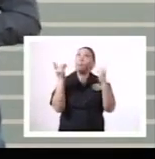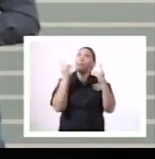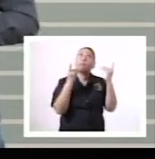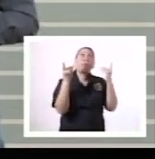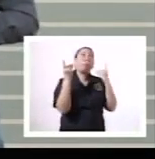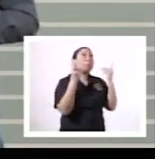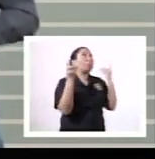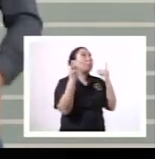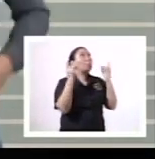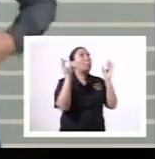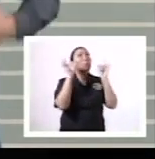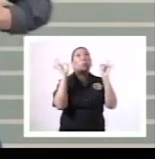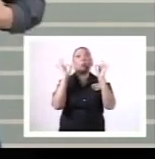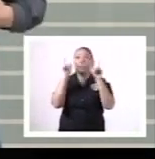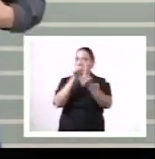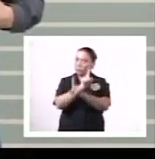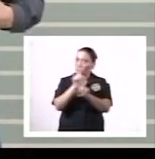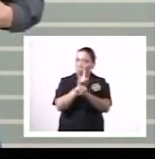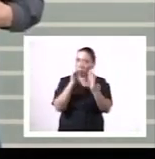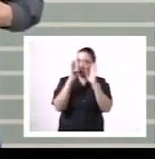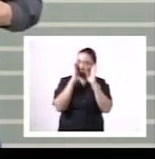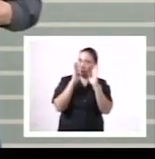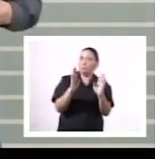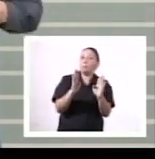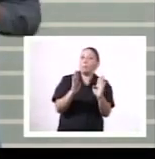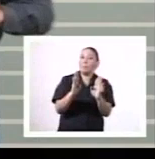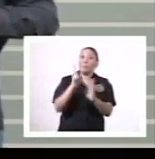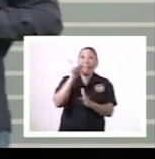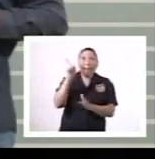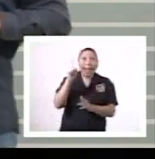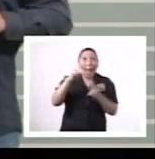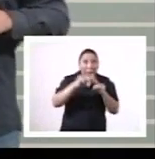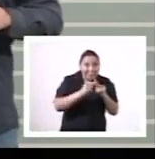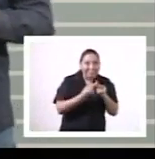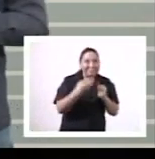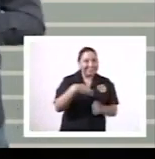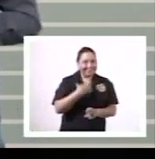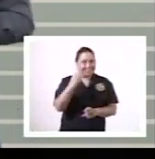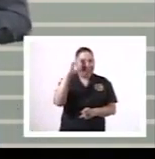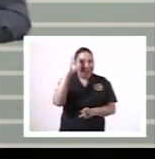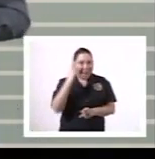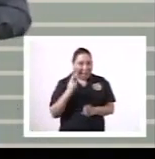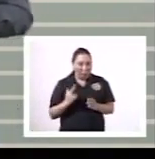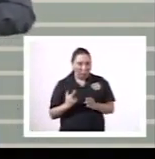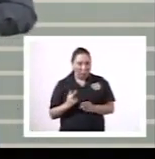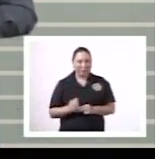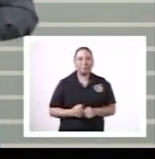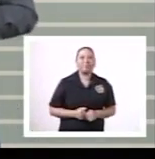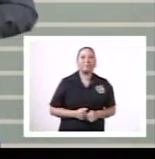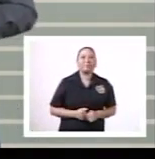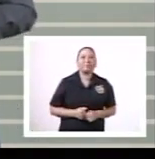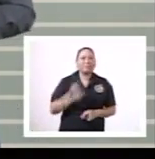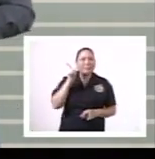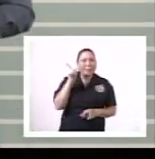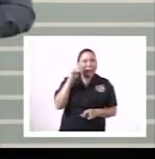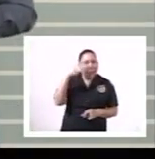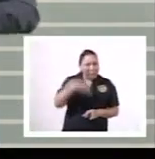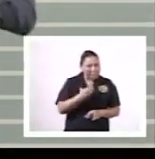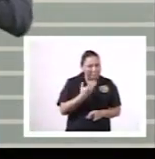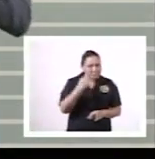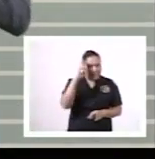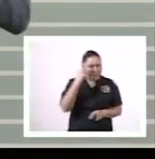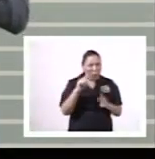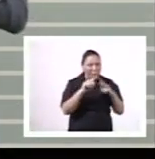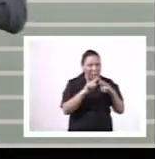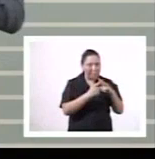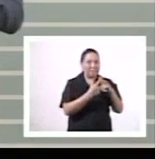entonces todos atentos en casa. Si quieren, ¿empiezo yo? Comienzas tú, me parece bien. Sí, vamos a empezar. La maestra Laura va a empezar. Yo